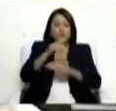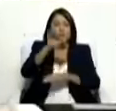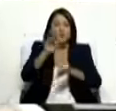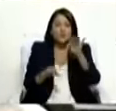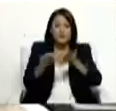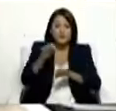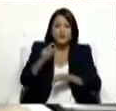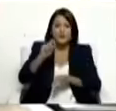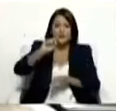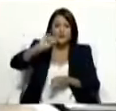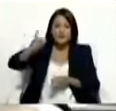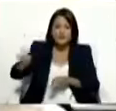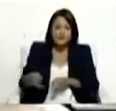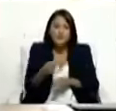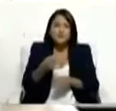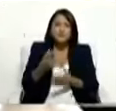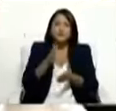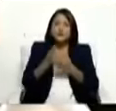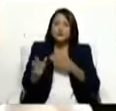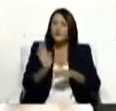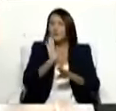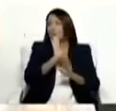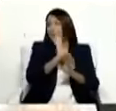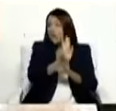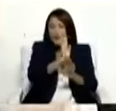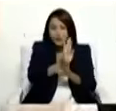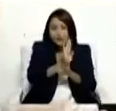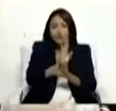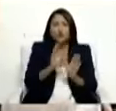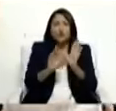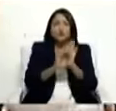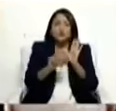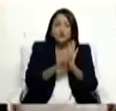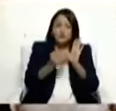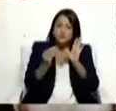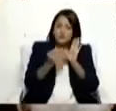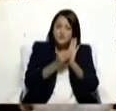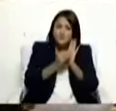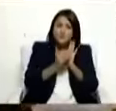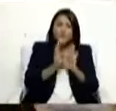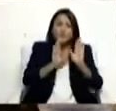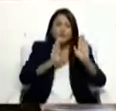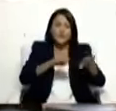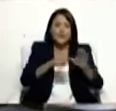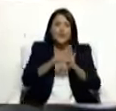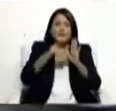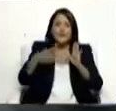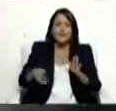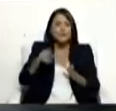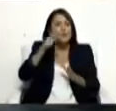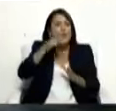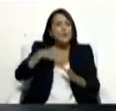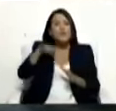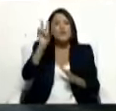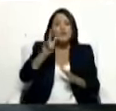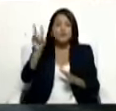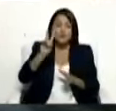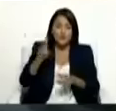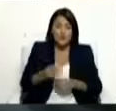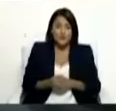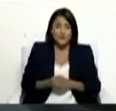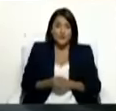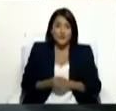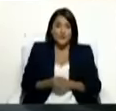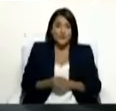de solicitar un amparo constitucional en defensa de los derechos del pueblo venezolano. Destacaba